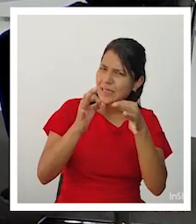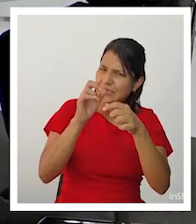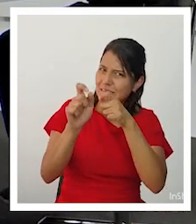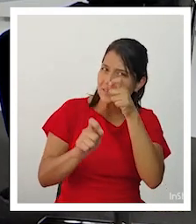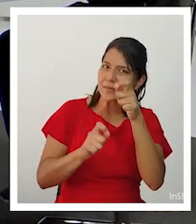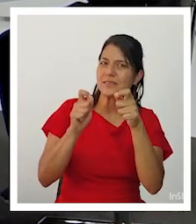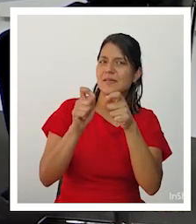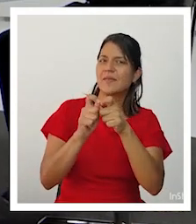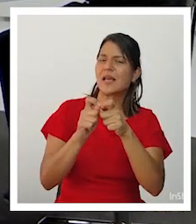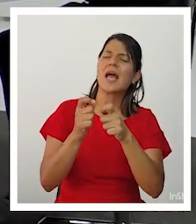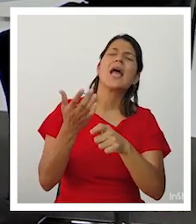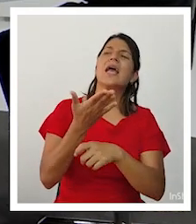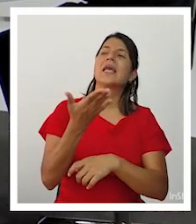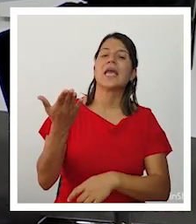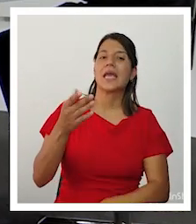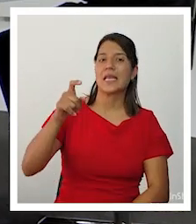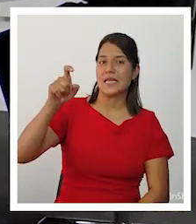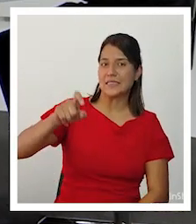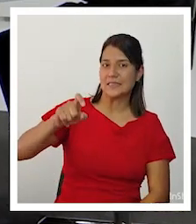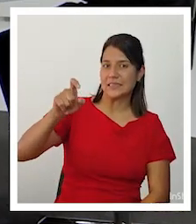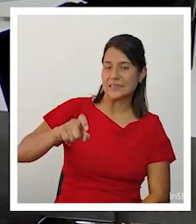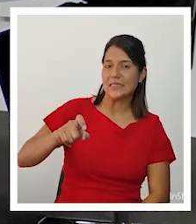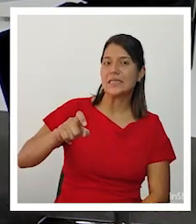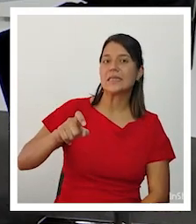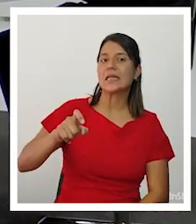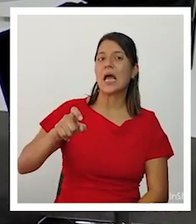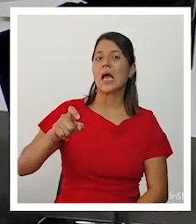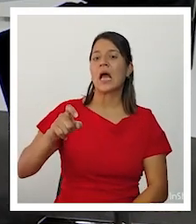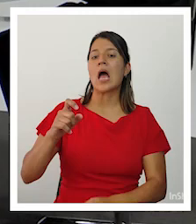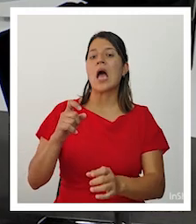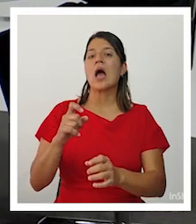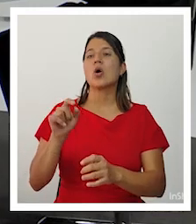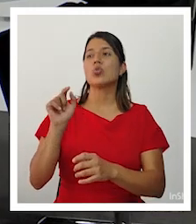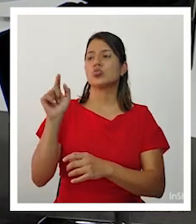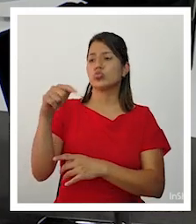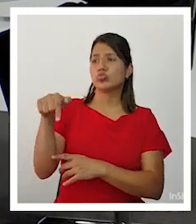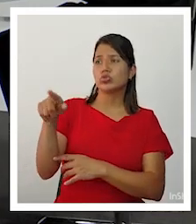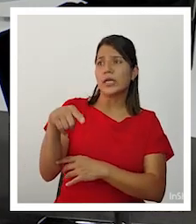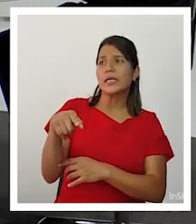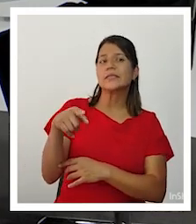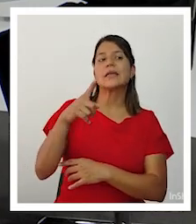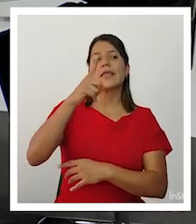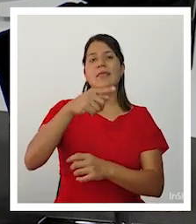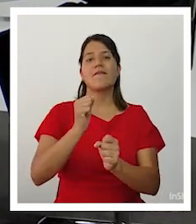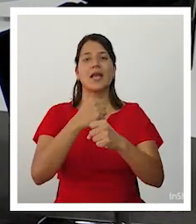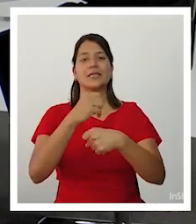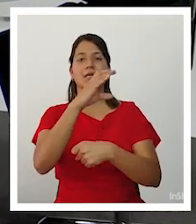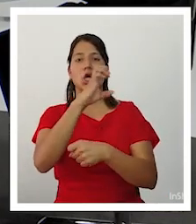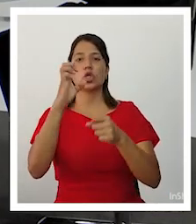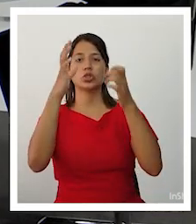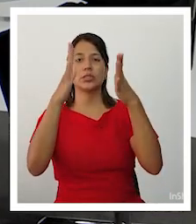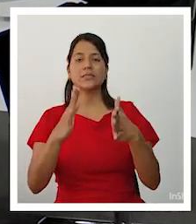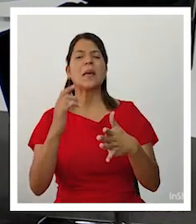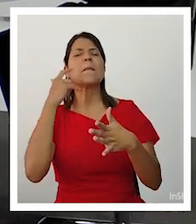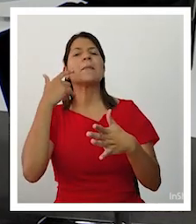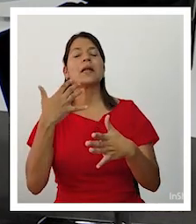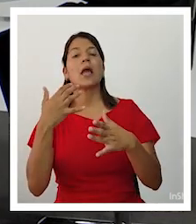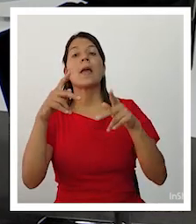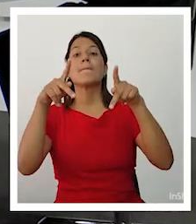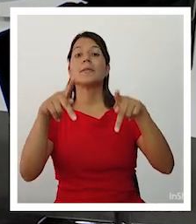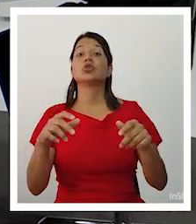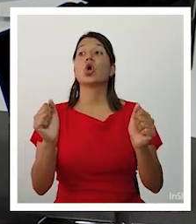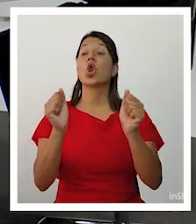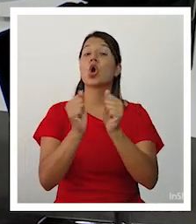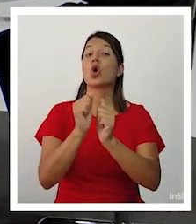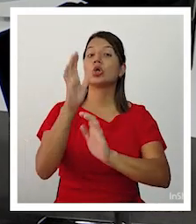qué es necesario que los costarricenses hagamos para que la comunidad de personas con